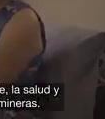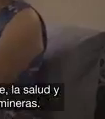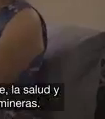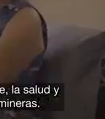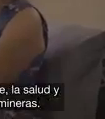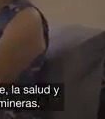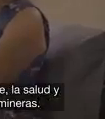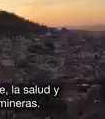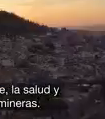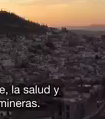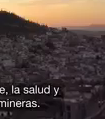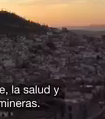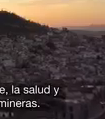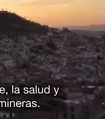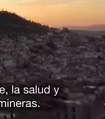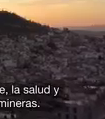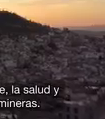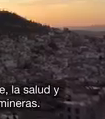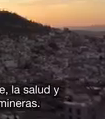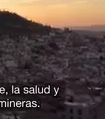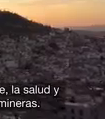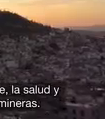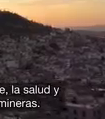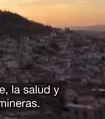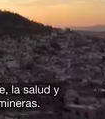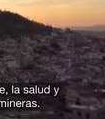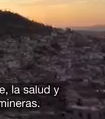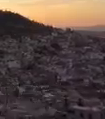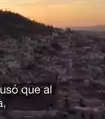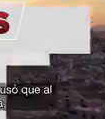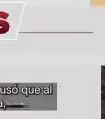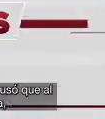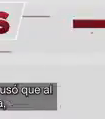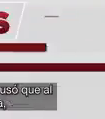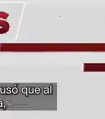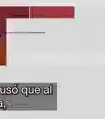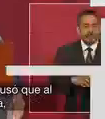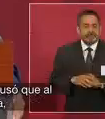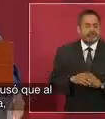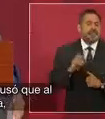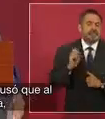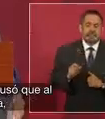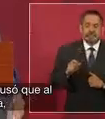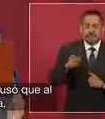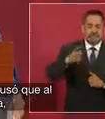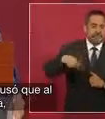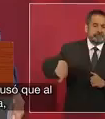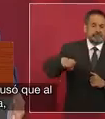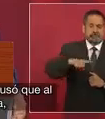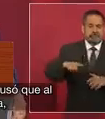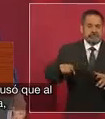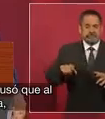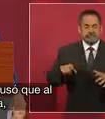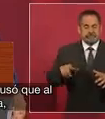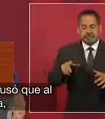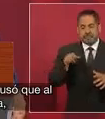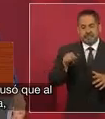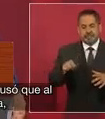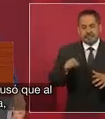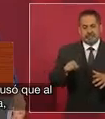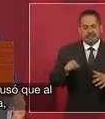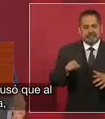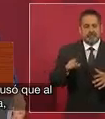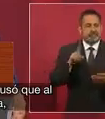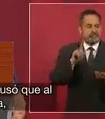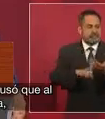la salud y los derechos en los pueblos y comunidades mineras. El presidente Andrés Manuel López Obrador acusó que al votar en